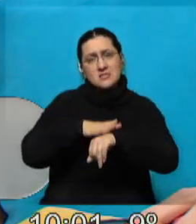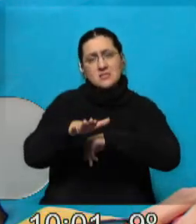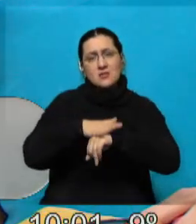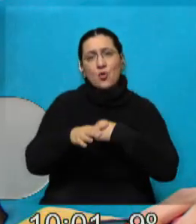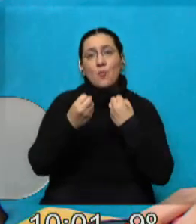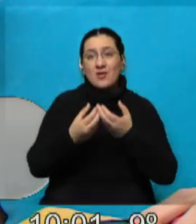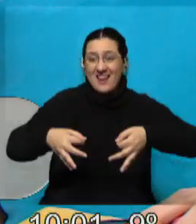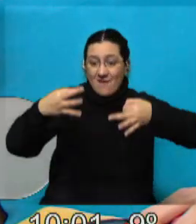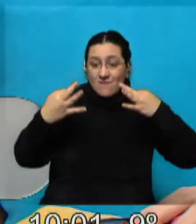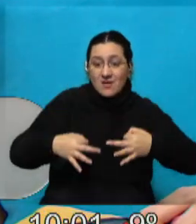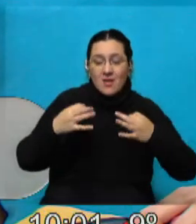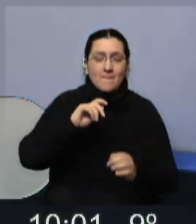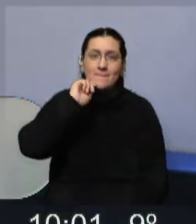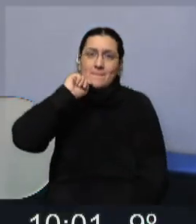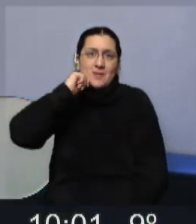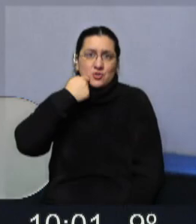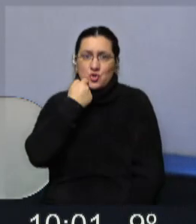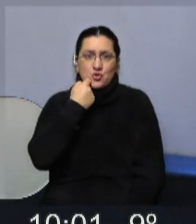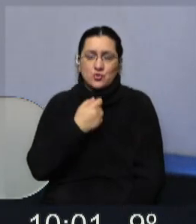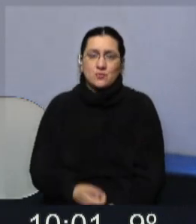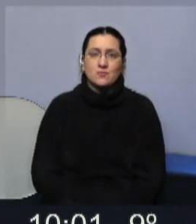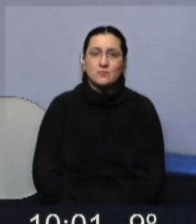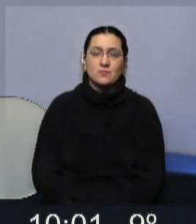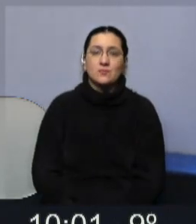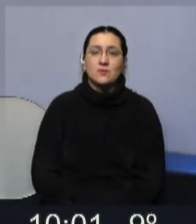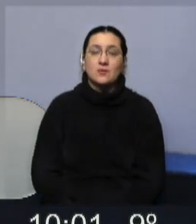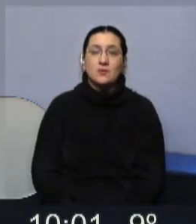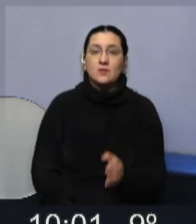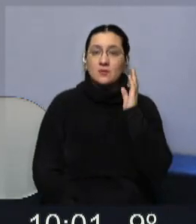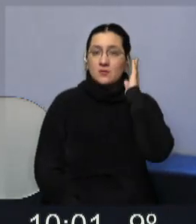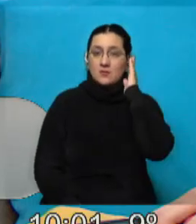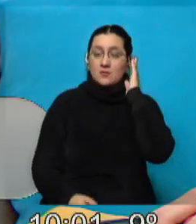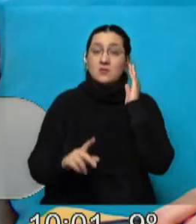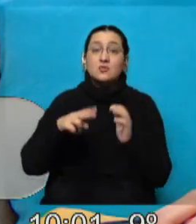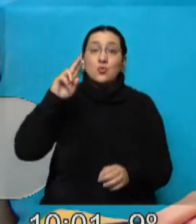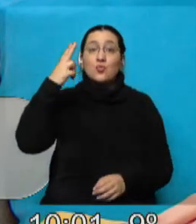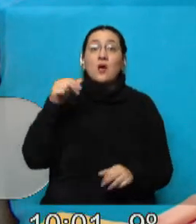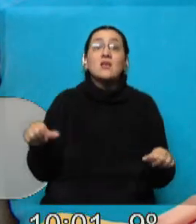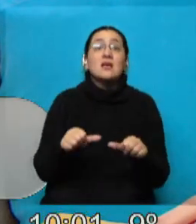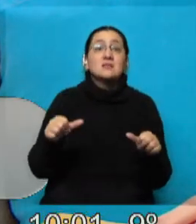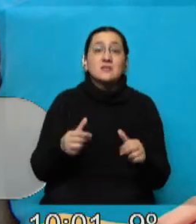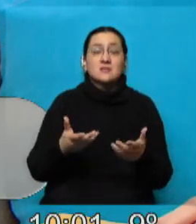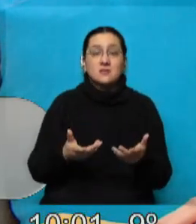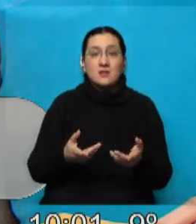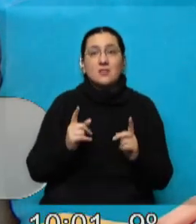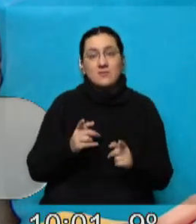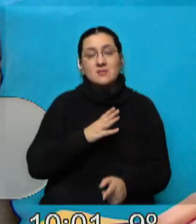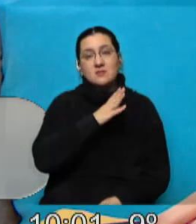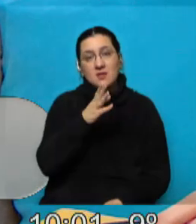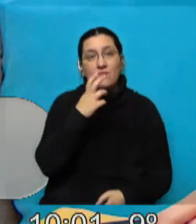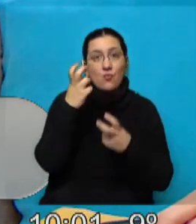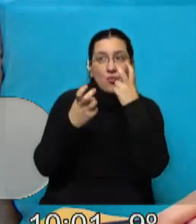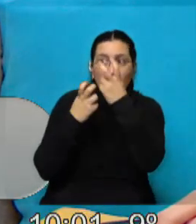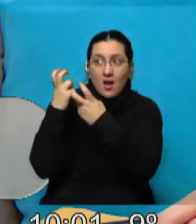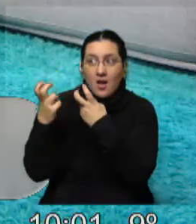porque, la verdad, precioso lo llevaron a cabo. Pará, y si sos uruguayo, ¿entonces qué haces? Bueno, tenés que ir buscando.